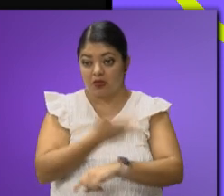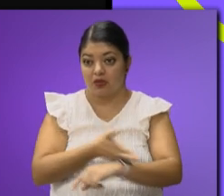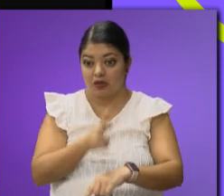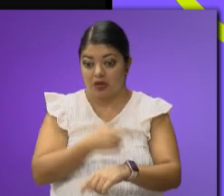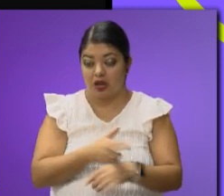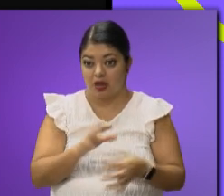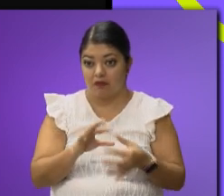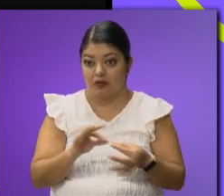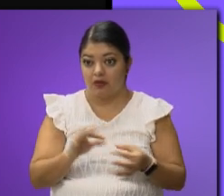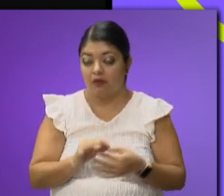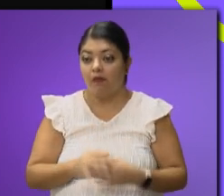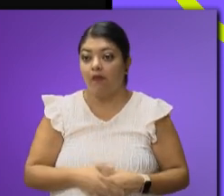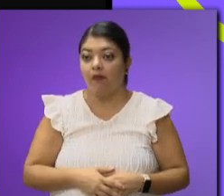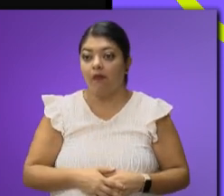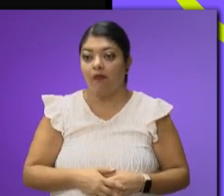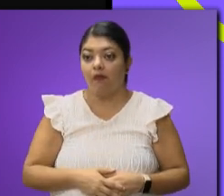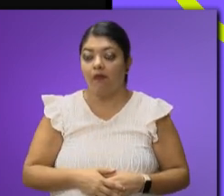propuesto.